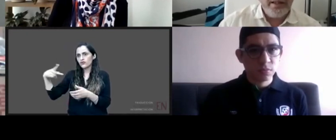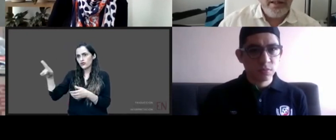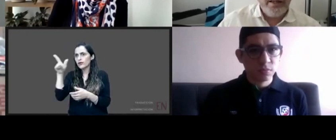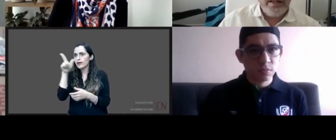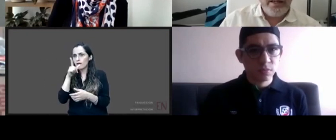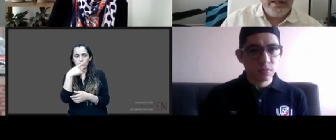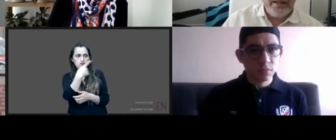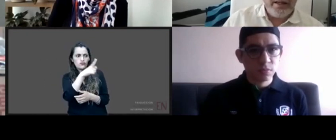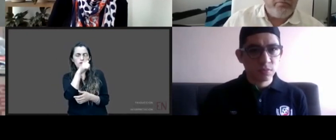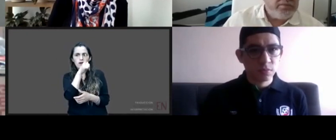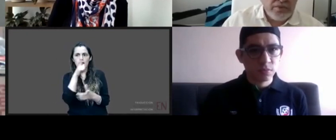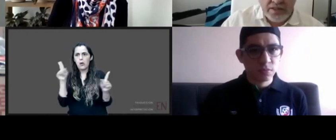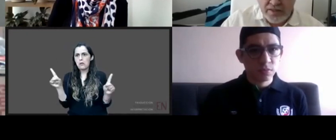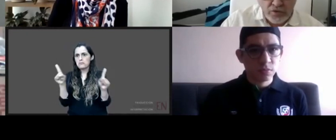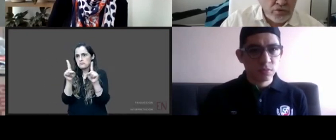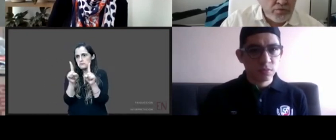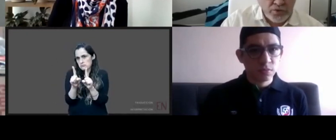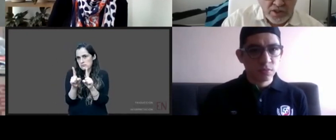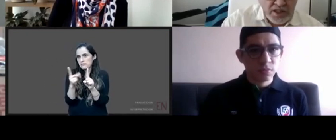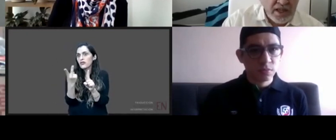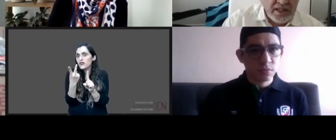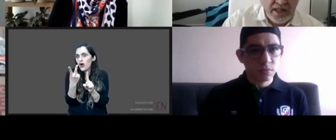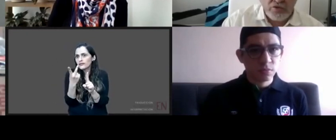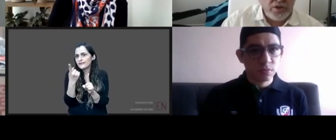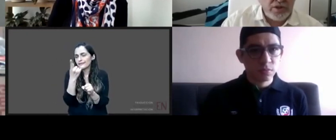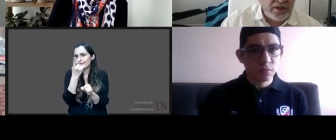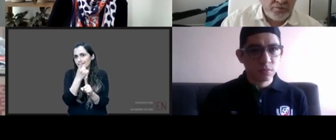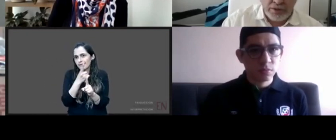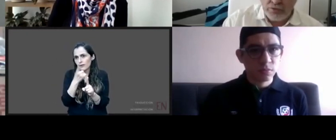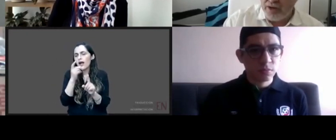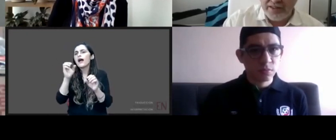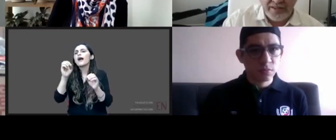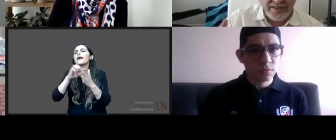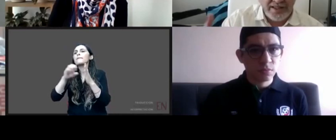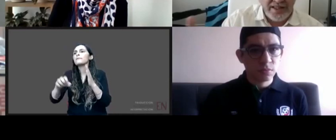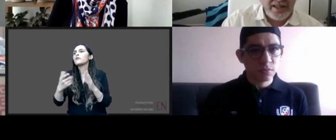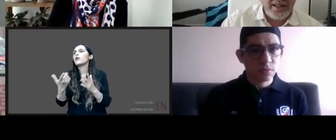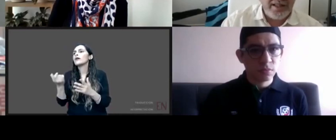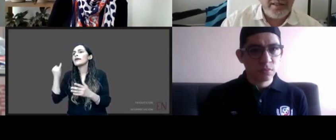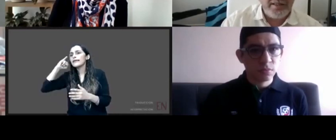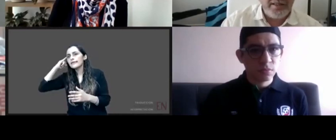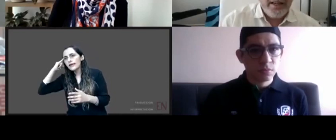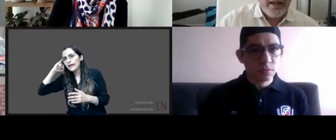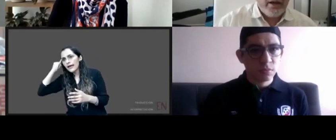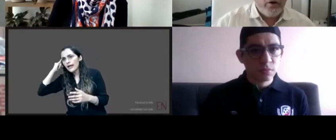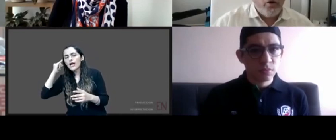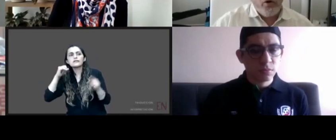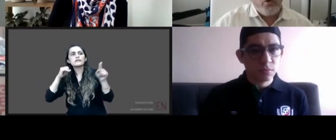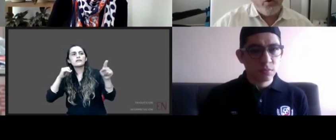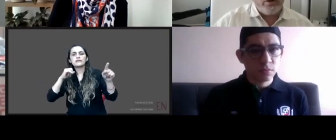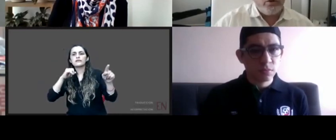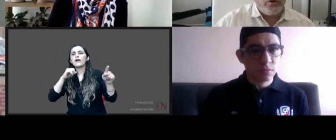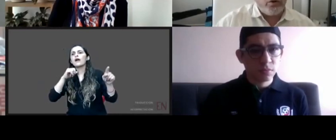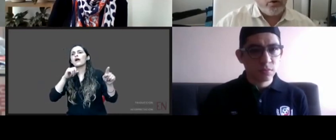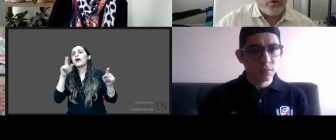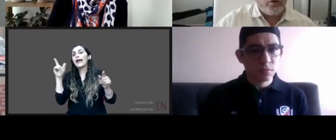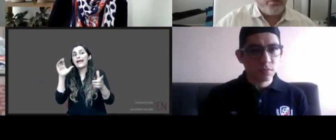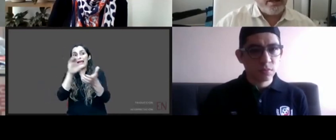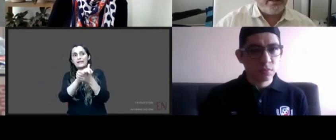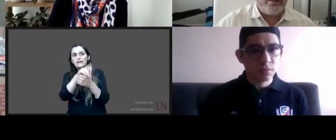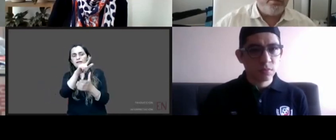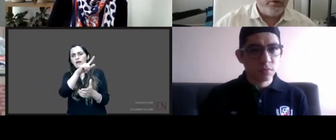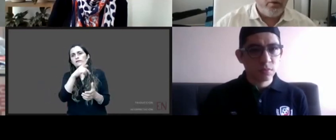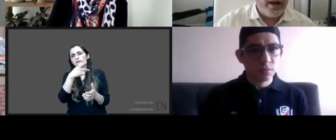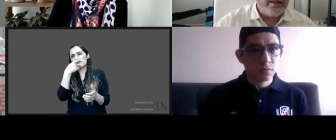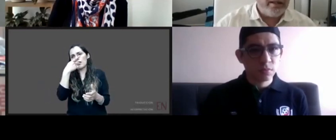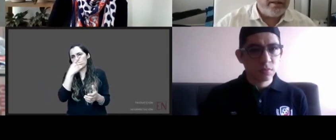lingüísticas, de distintos grupos indígenas o entre hispanohablantes e indígenas, o cuando los